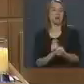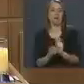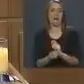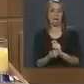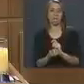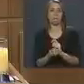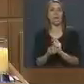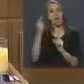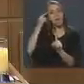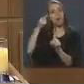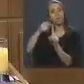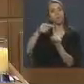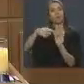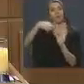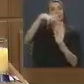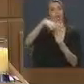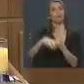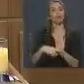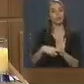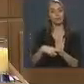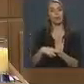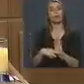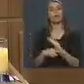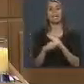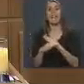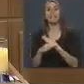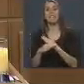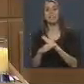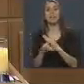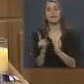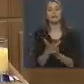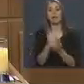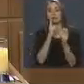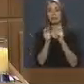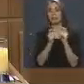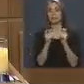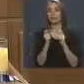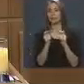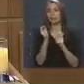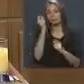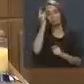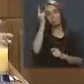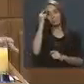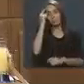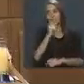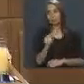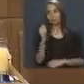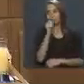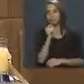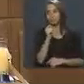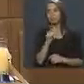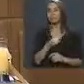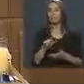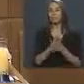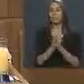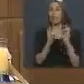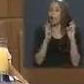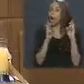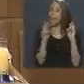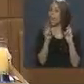del proyecto, pero lo que hace es evitar un riesgo que, con franqueza, entiendo una hipótesis que esperamos todos sea